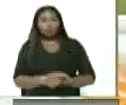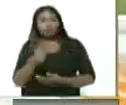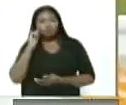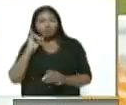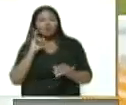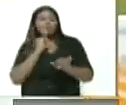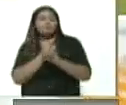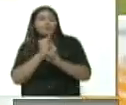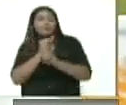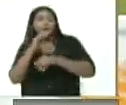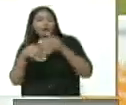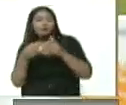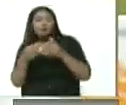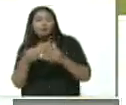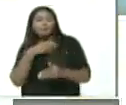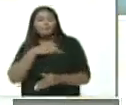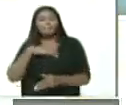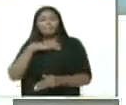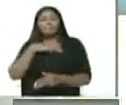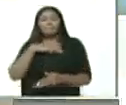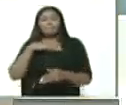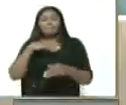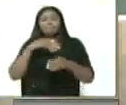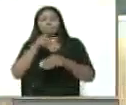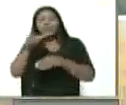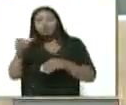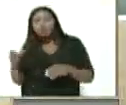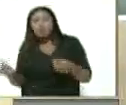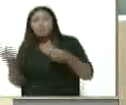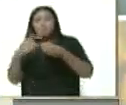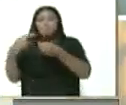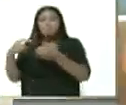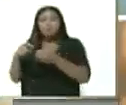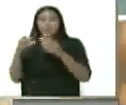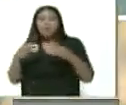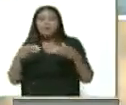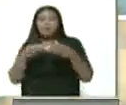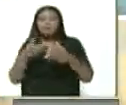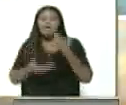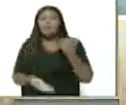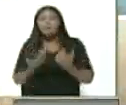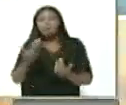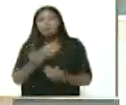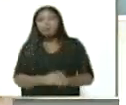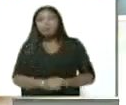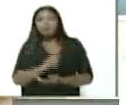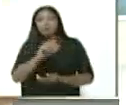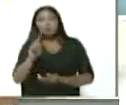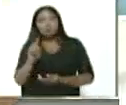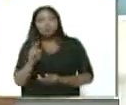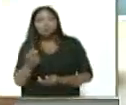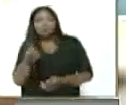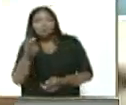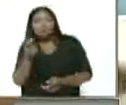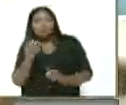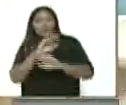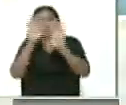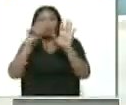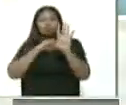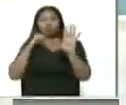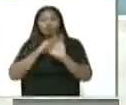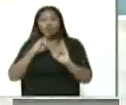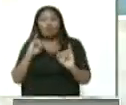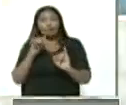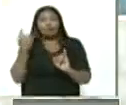la presencia de los miembros de las mesas que es fundamental y a esta hora del once y pico de la mañana ya nosotros tenemos